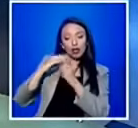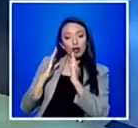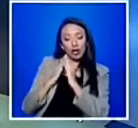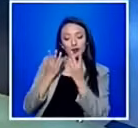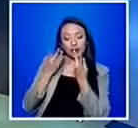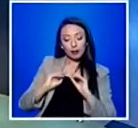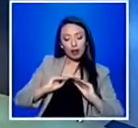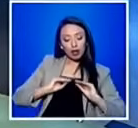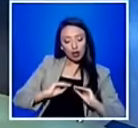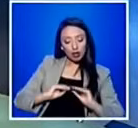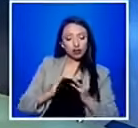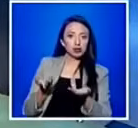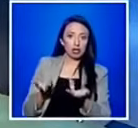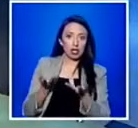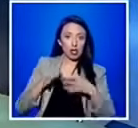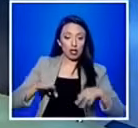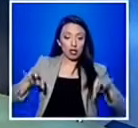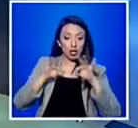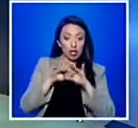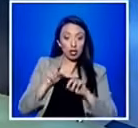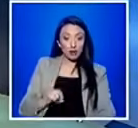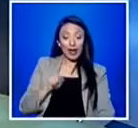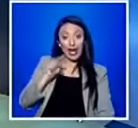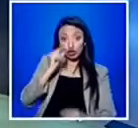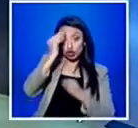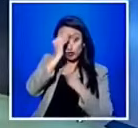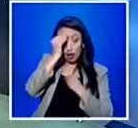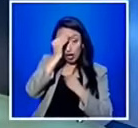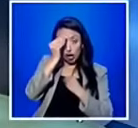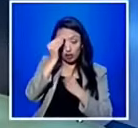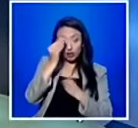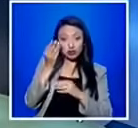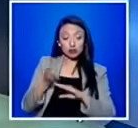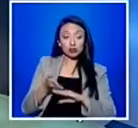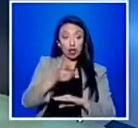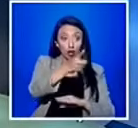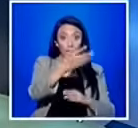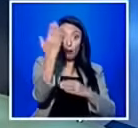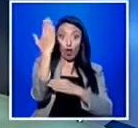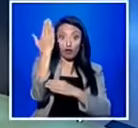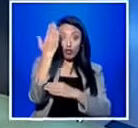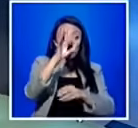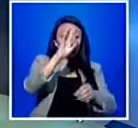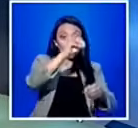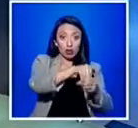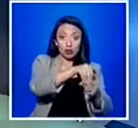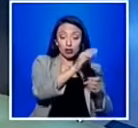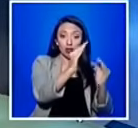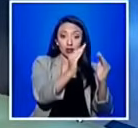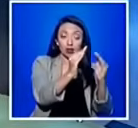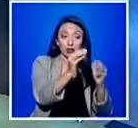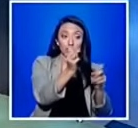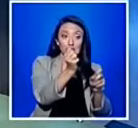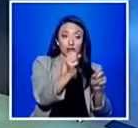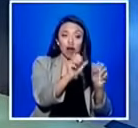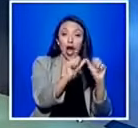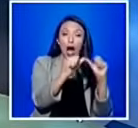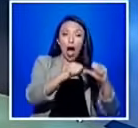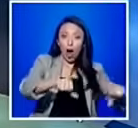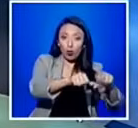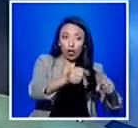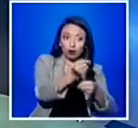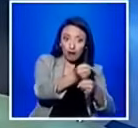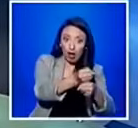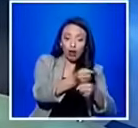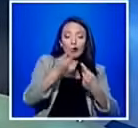mancomunado con los padres de familia, para que esos valores que inculcan los profesores en las aulas también sea desarrollado y